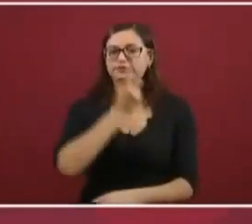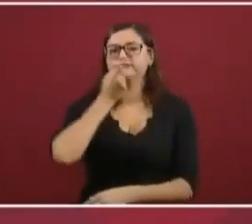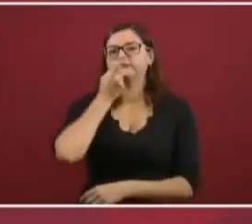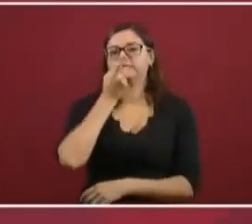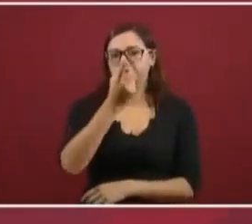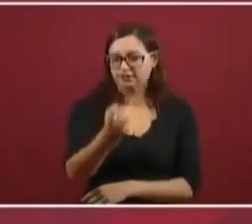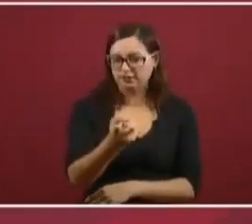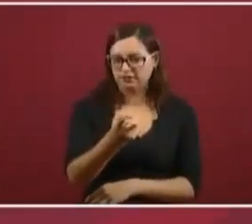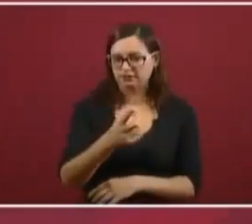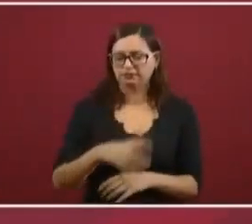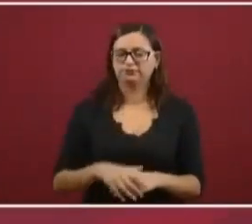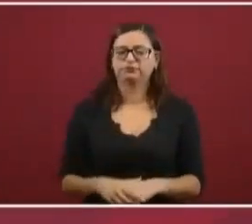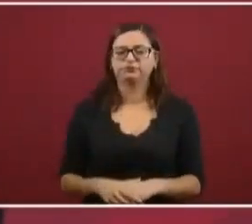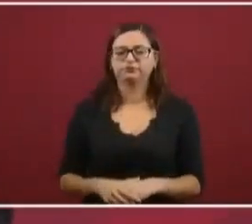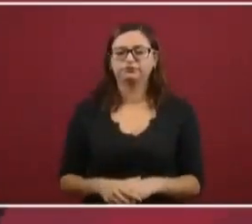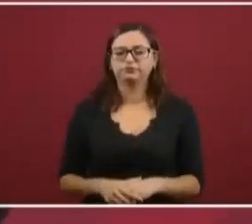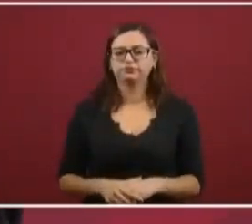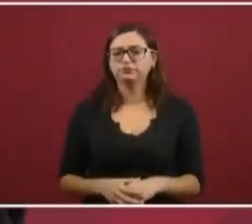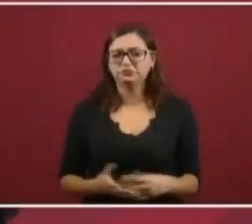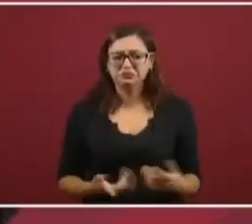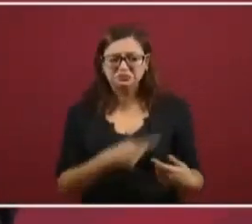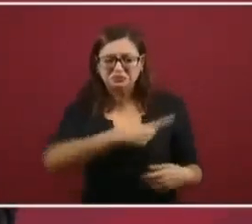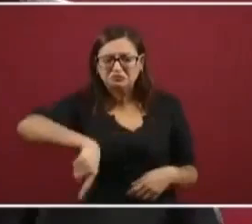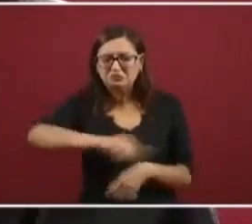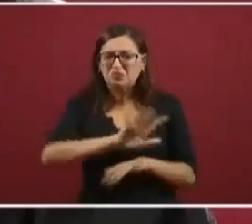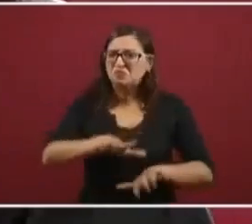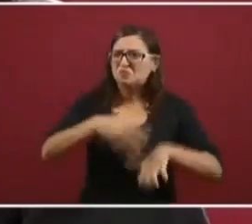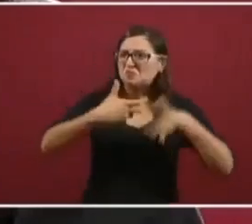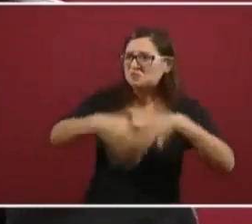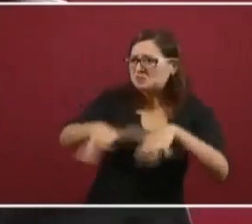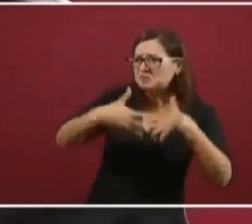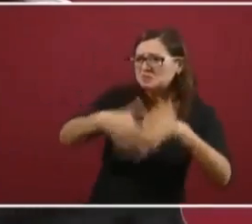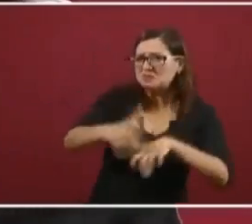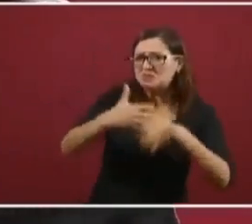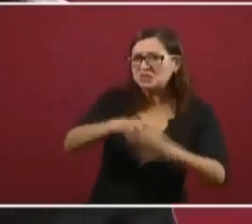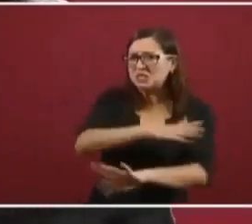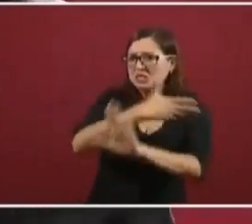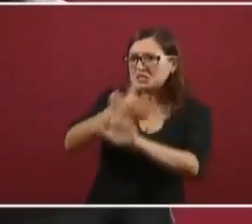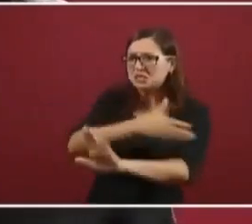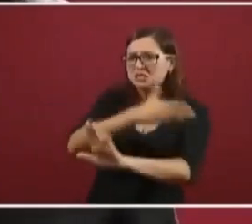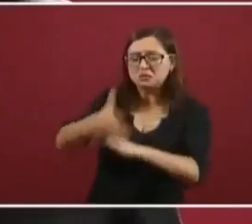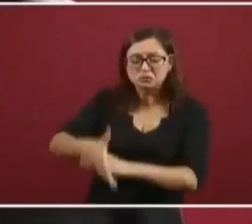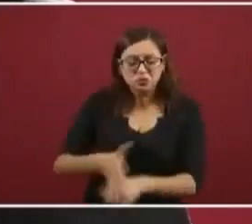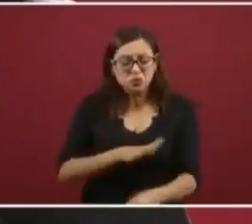nuevo no existen motivos No hay razón